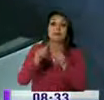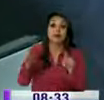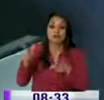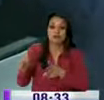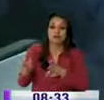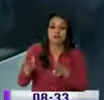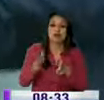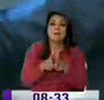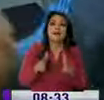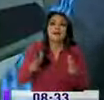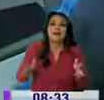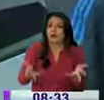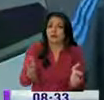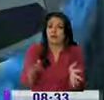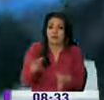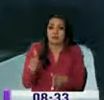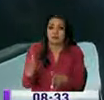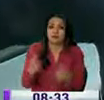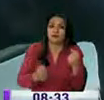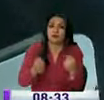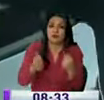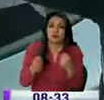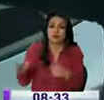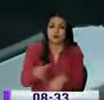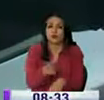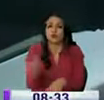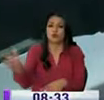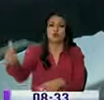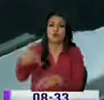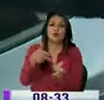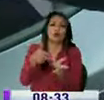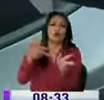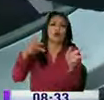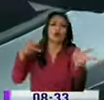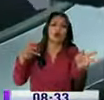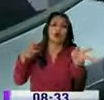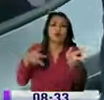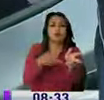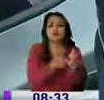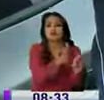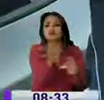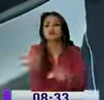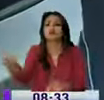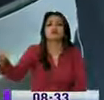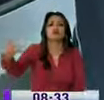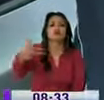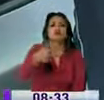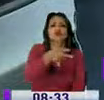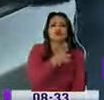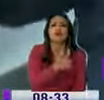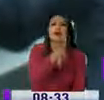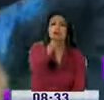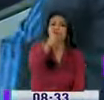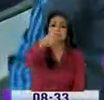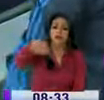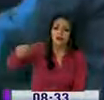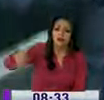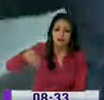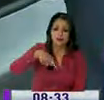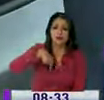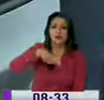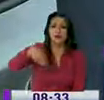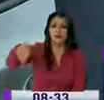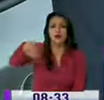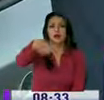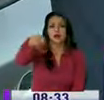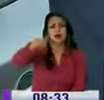No tiene lógica si los vehículos ingresan por aquí, hacen cola en la Sánchez y salen por aquí, entran y salen, señorita. ¿Por qué no tienen